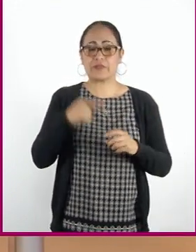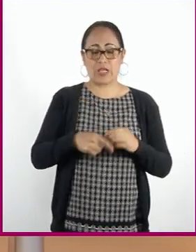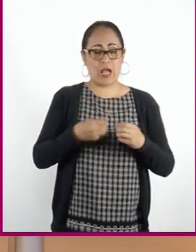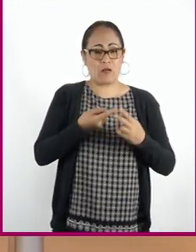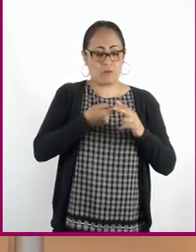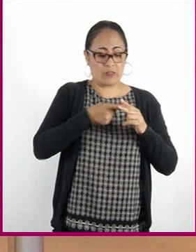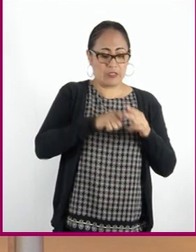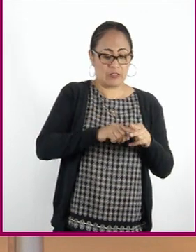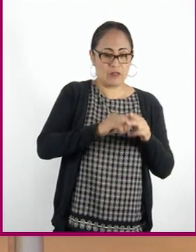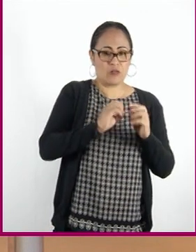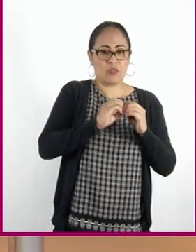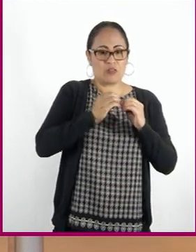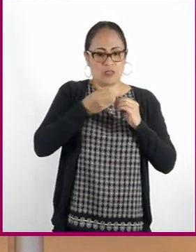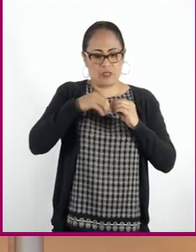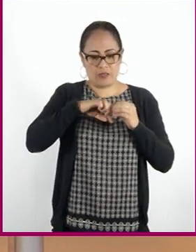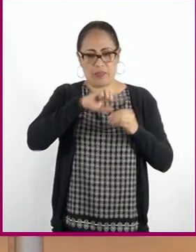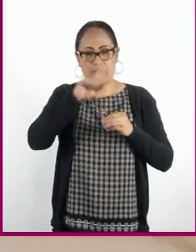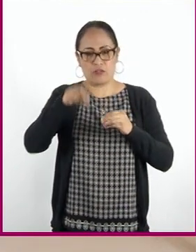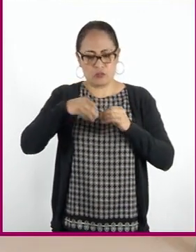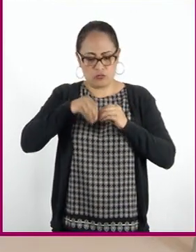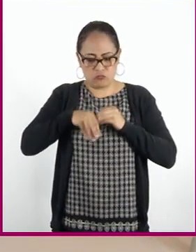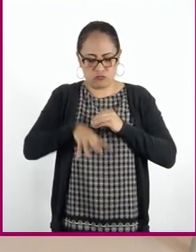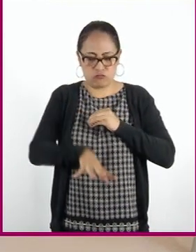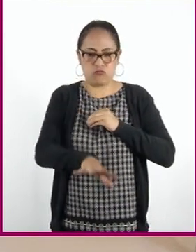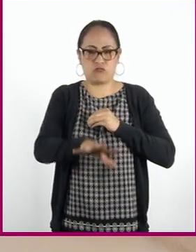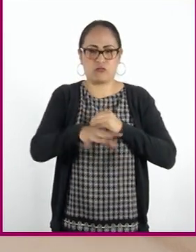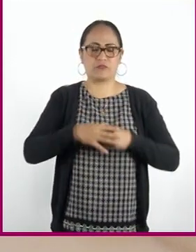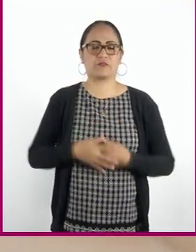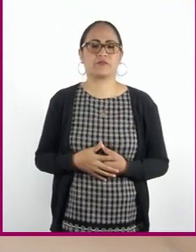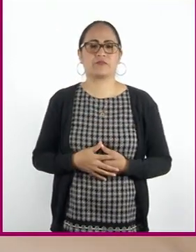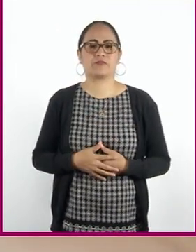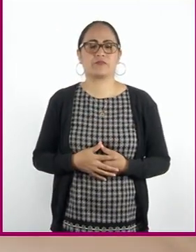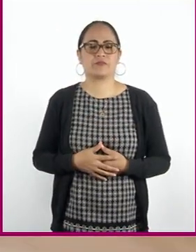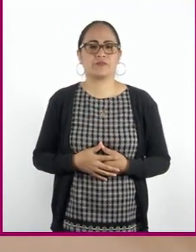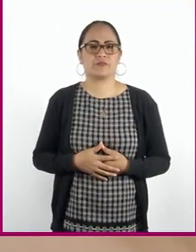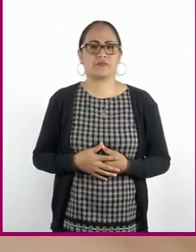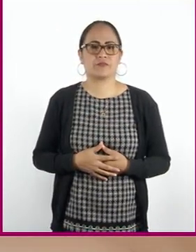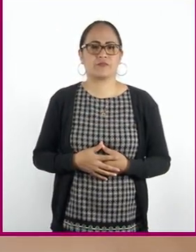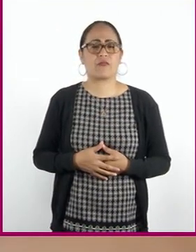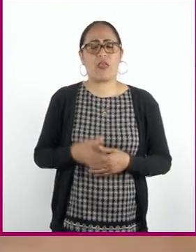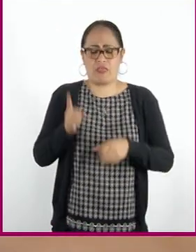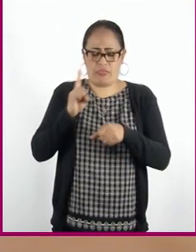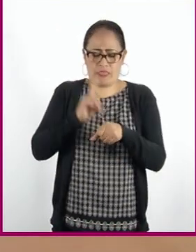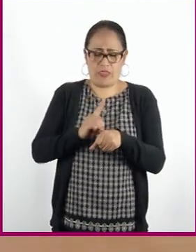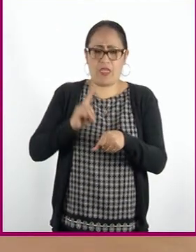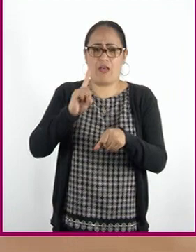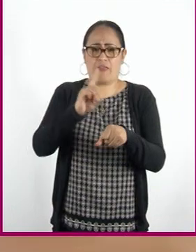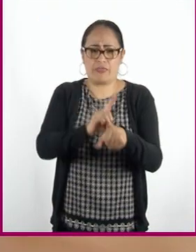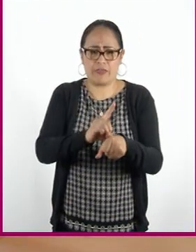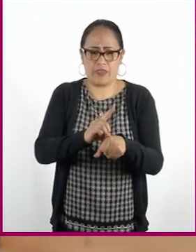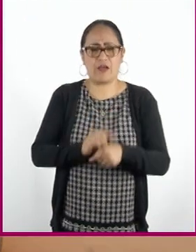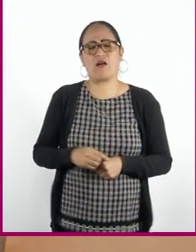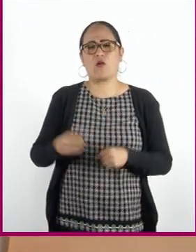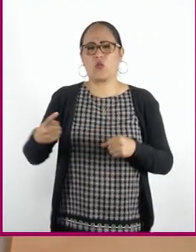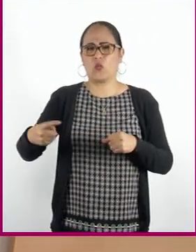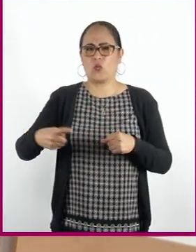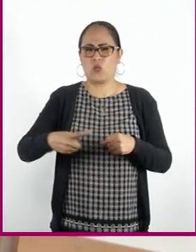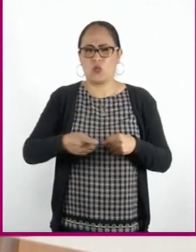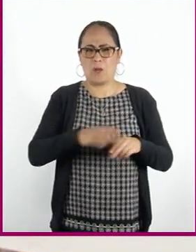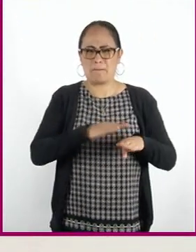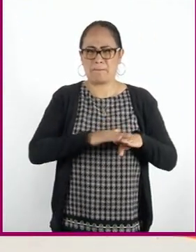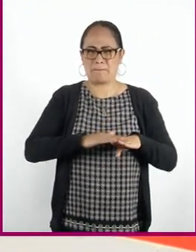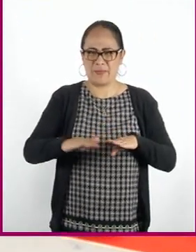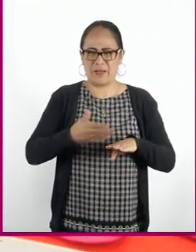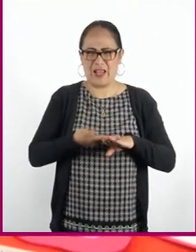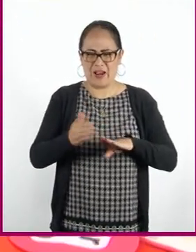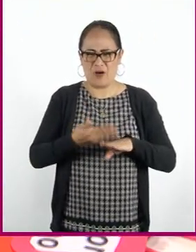y expulsión de óvulos fértiles. Si después de unos días el óvulo no se fecunda, el